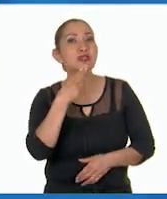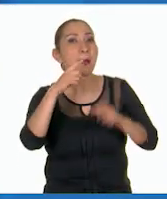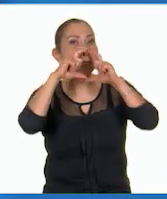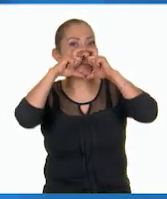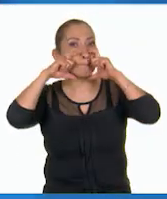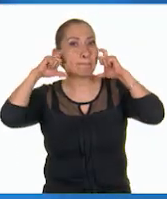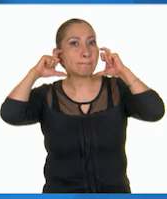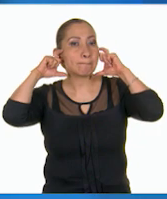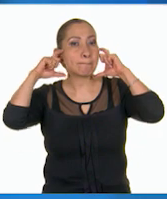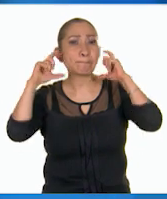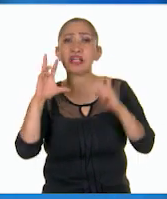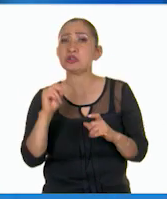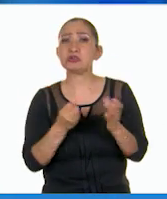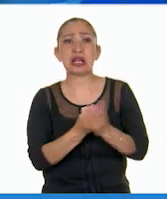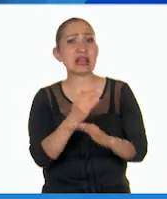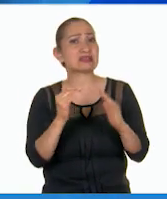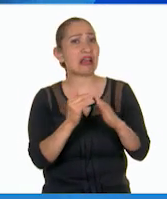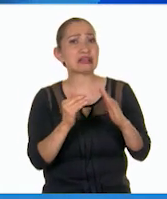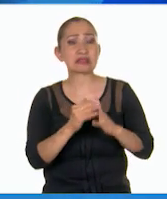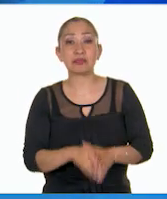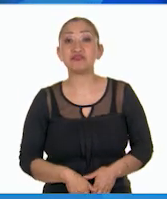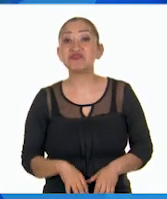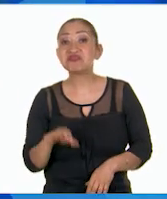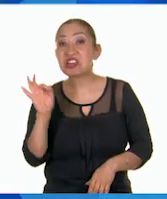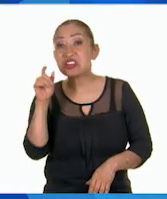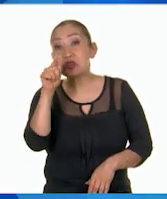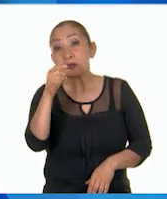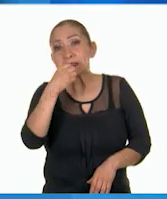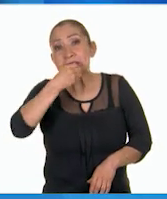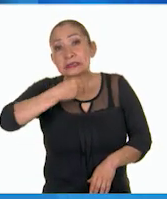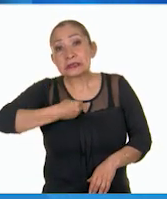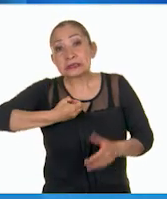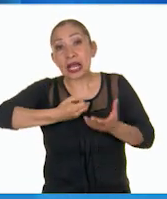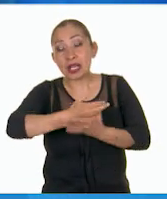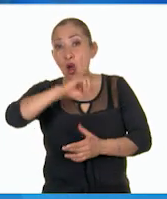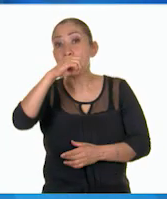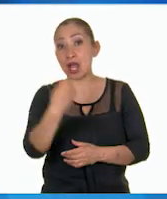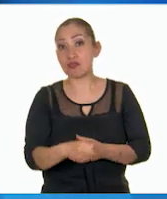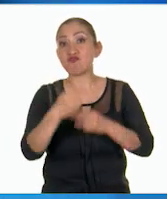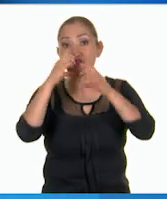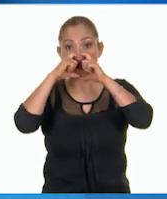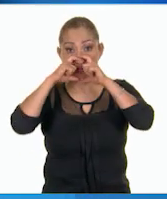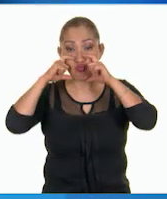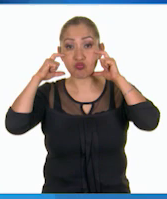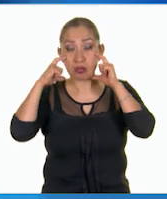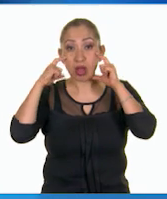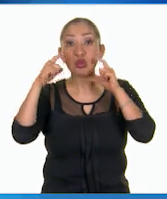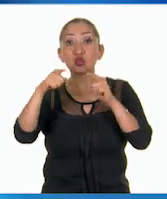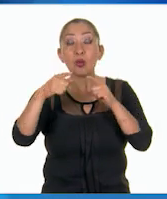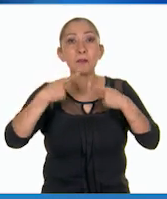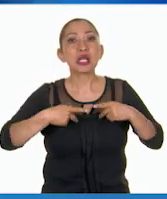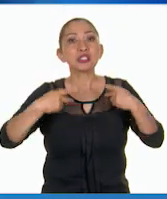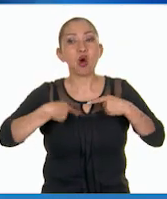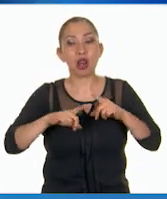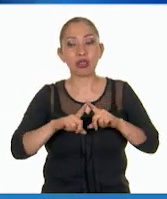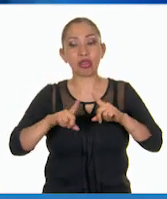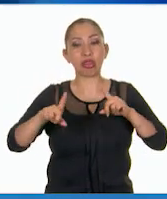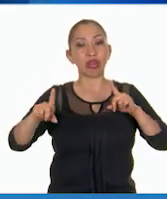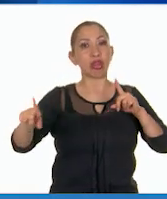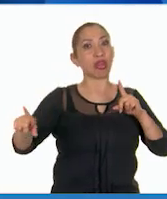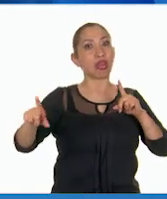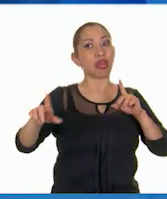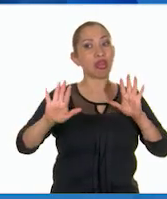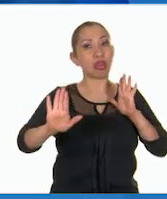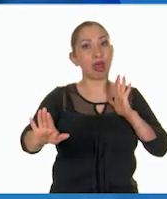Utiliza cubrebocas. No salgas de casa. Si tienes que hacerlo, recuerda que es obligatorio utilizarlo. Mantén una distancia mínima de un